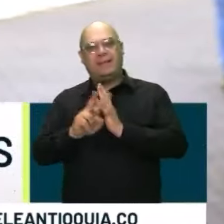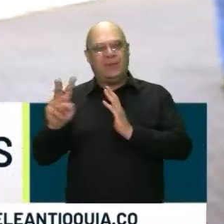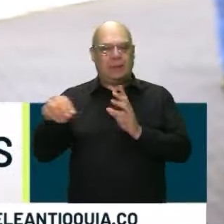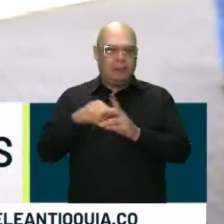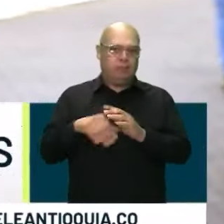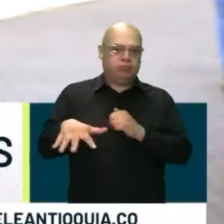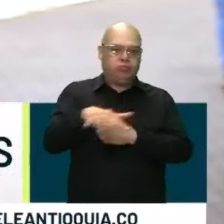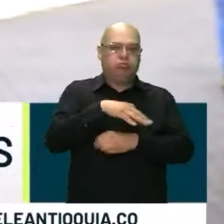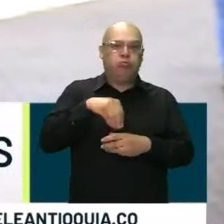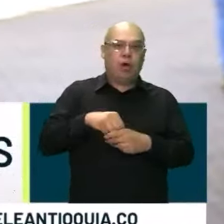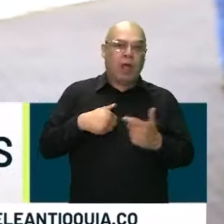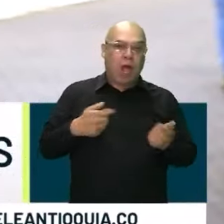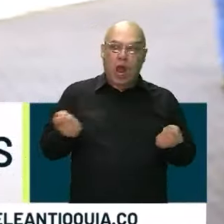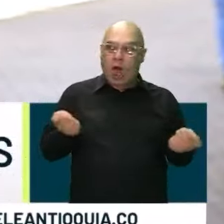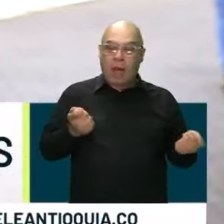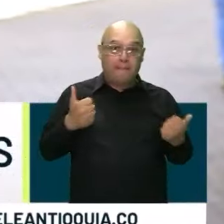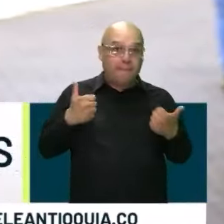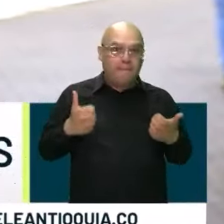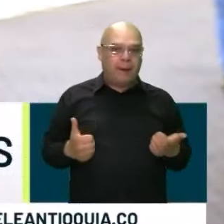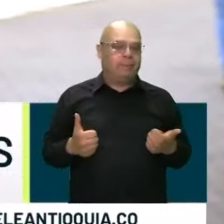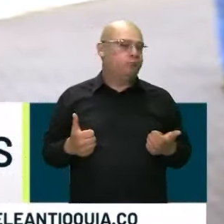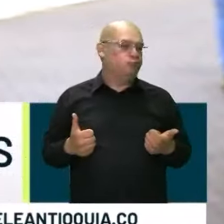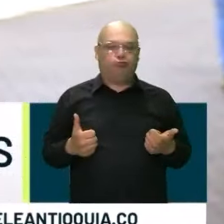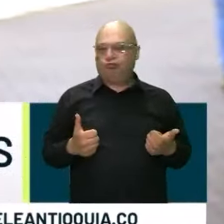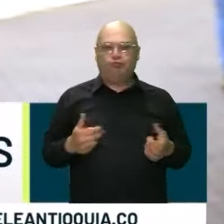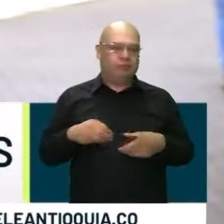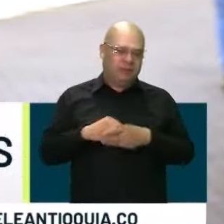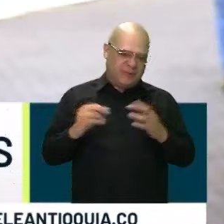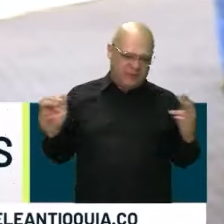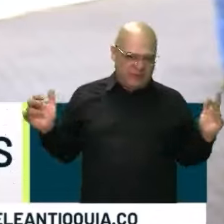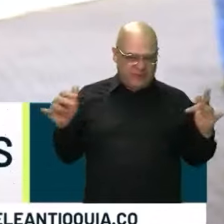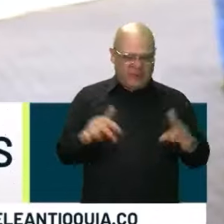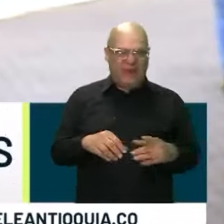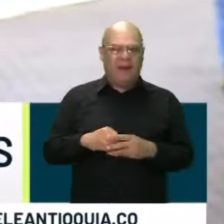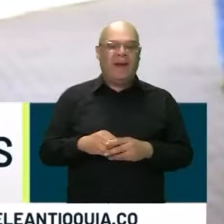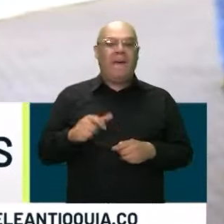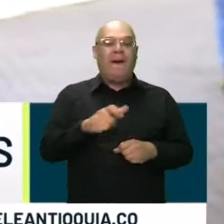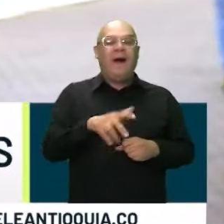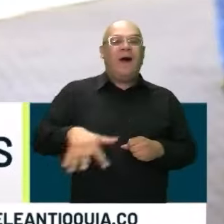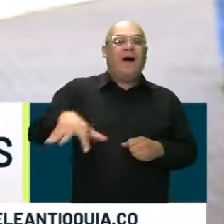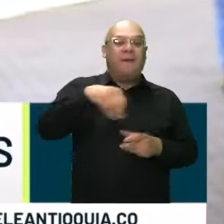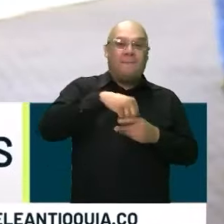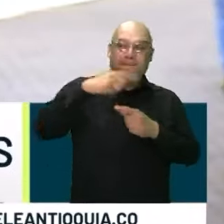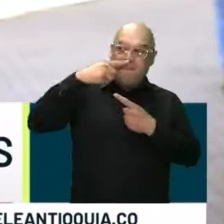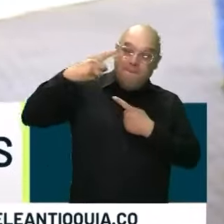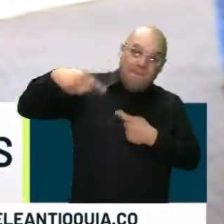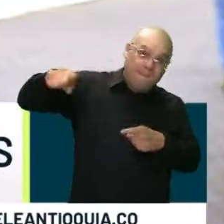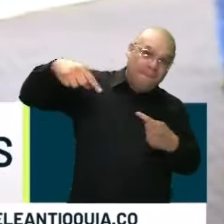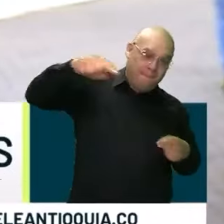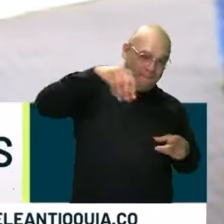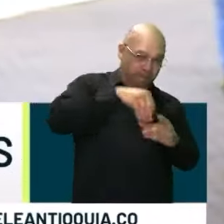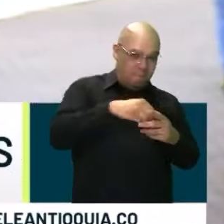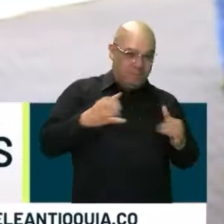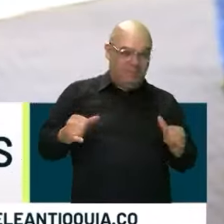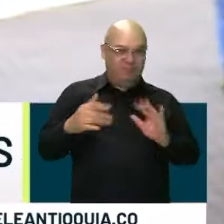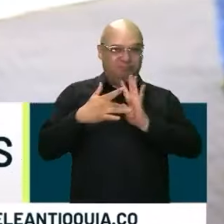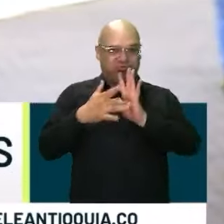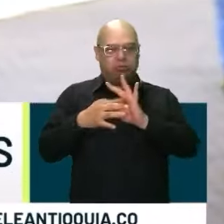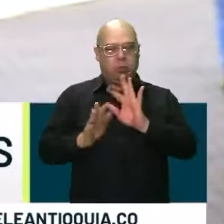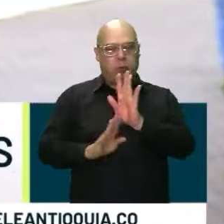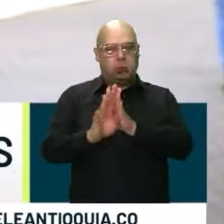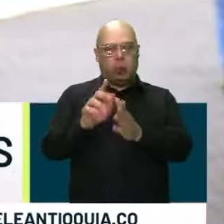buen manejo frente a la llegada de esos turistas y a que los sectores turísticos no solamente lograron representar un crecimiento